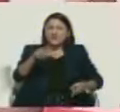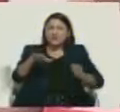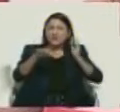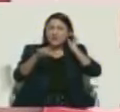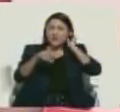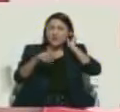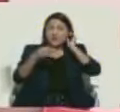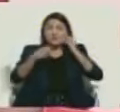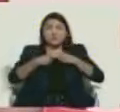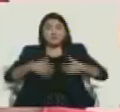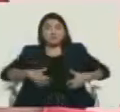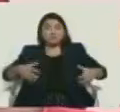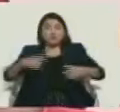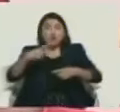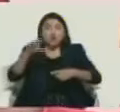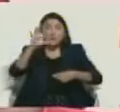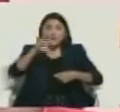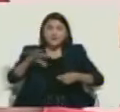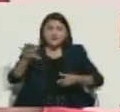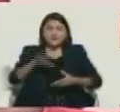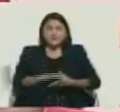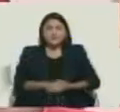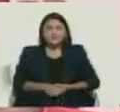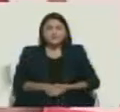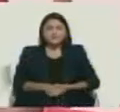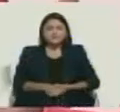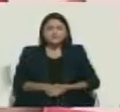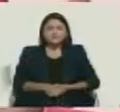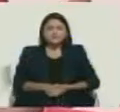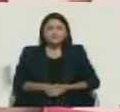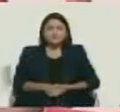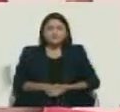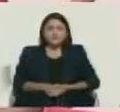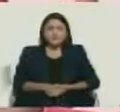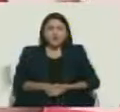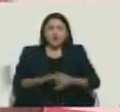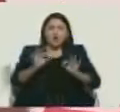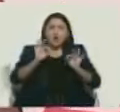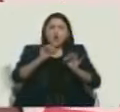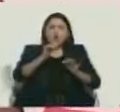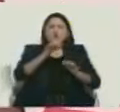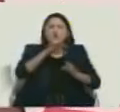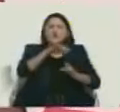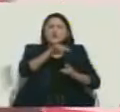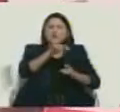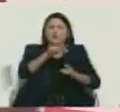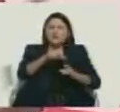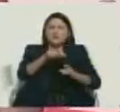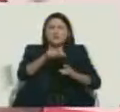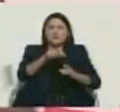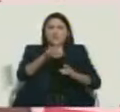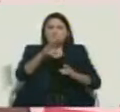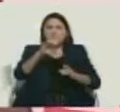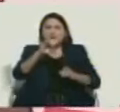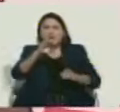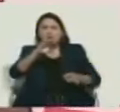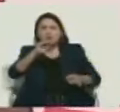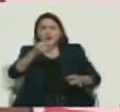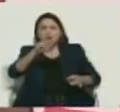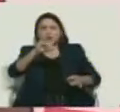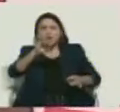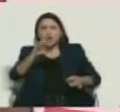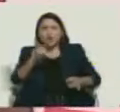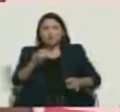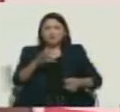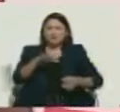Viven como unos reyes en el extranjero. ¿Quién sabe algo de la vida de Vecchio? Más allá de lo que